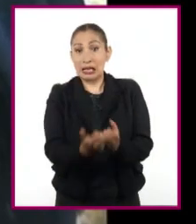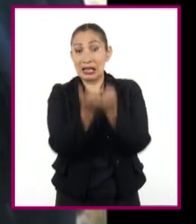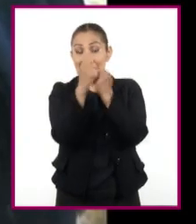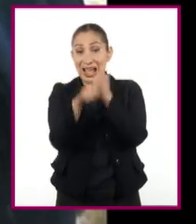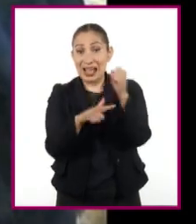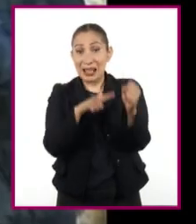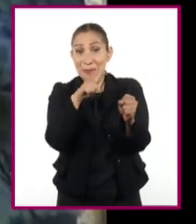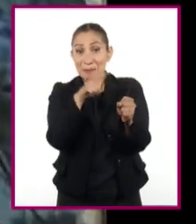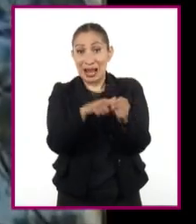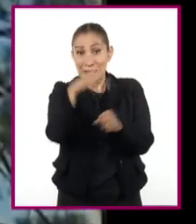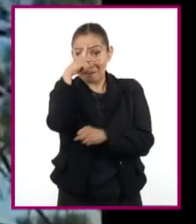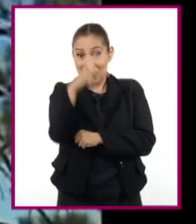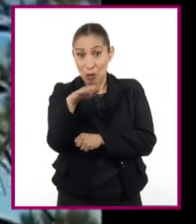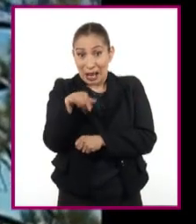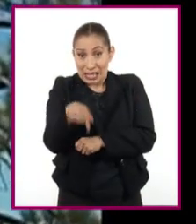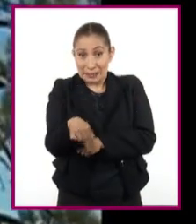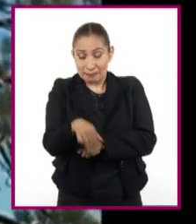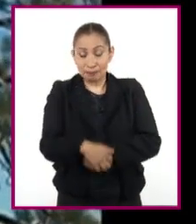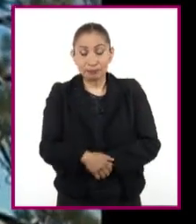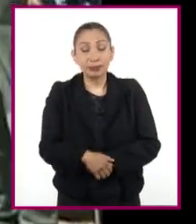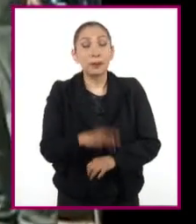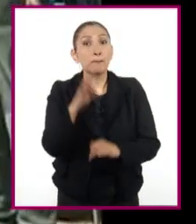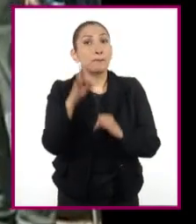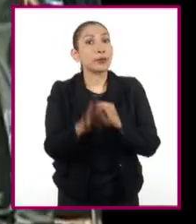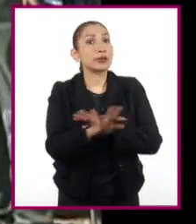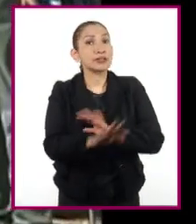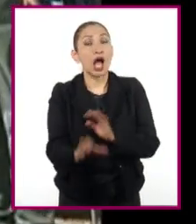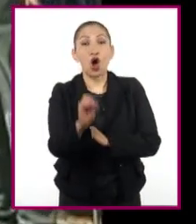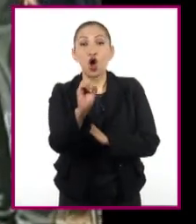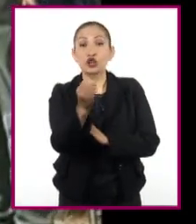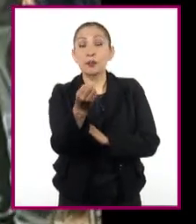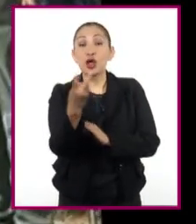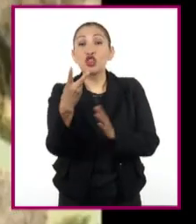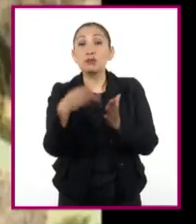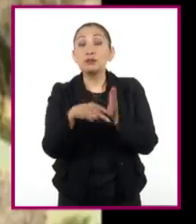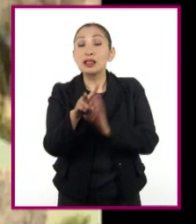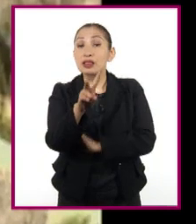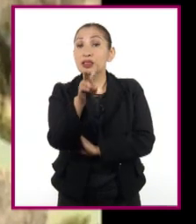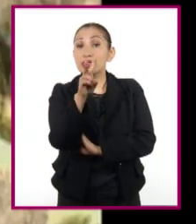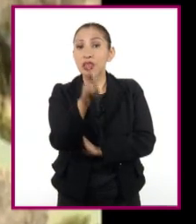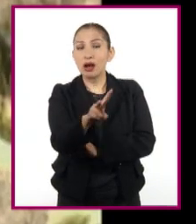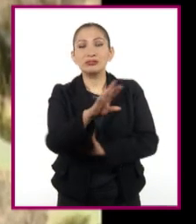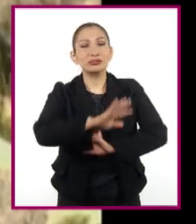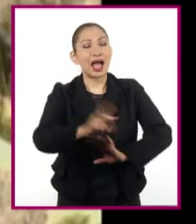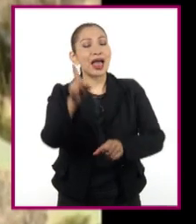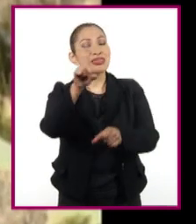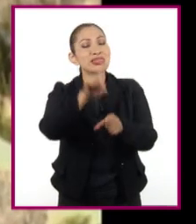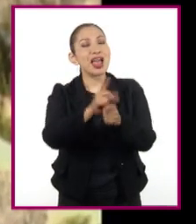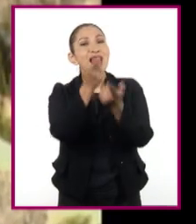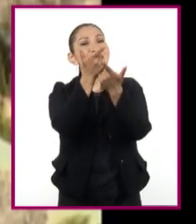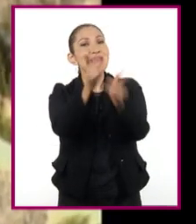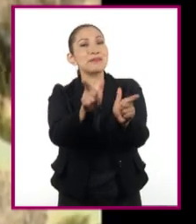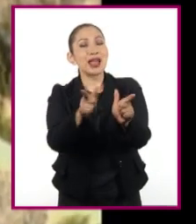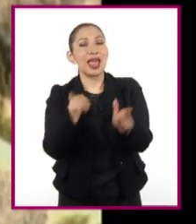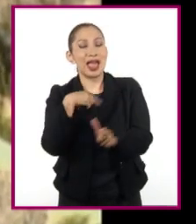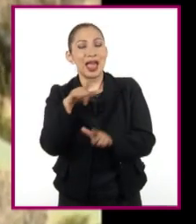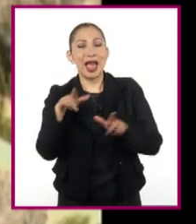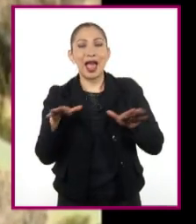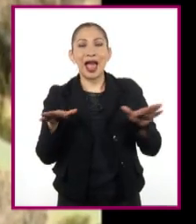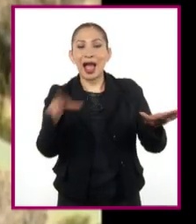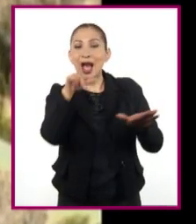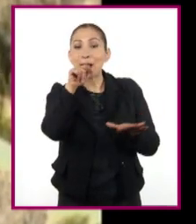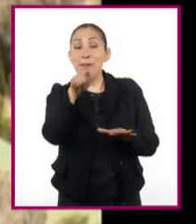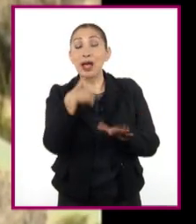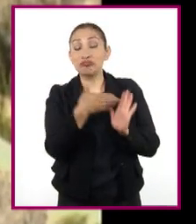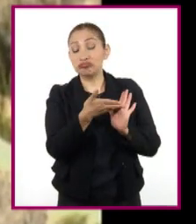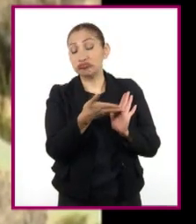de la especie en México. Finalmente, en octubre de 2002, llegó el día de la liberación. Tuvieron